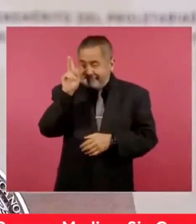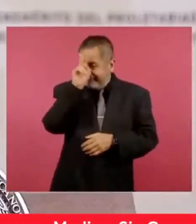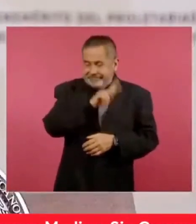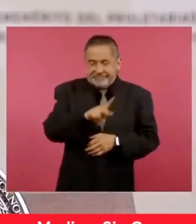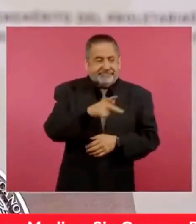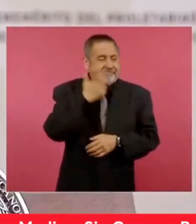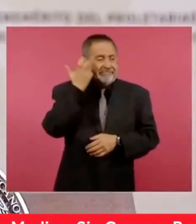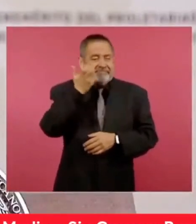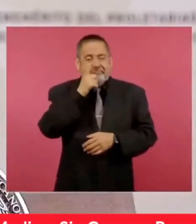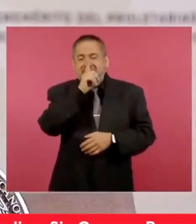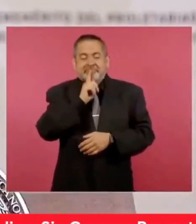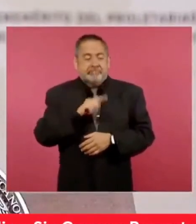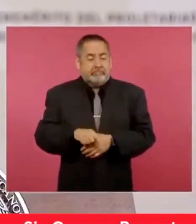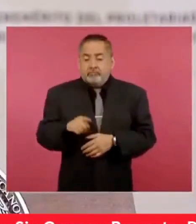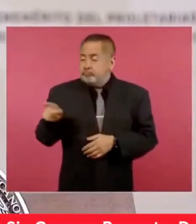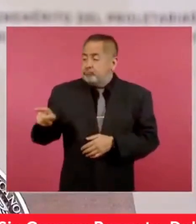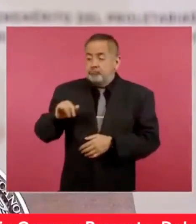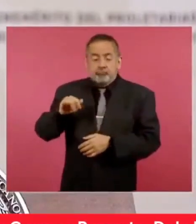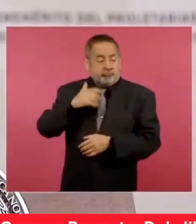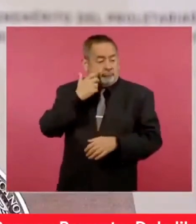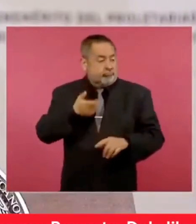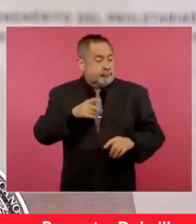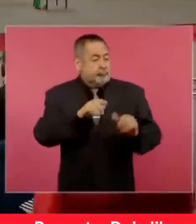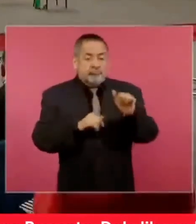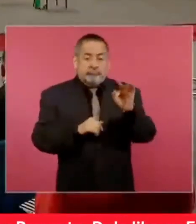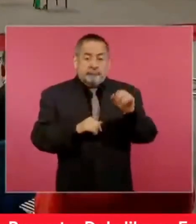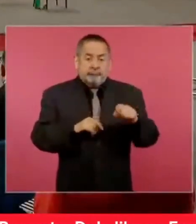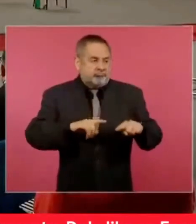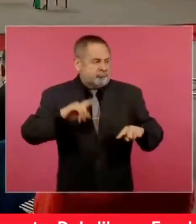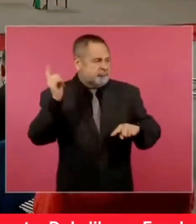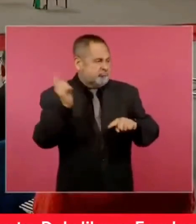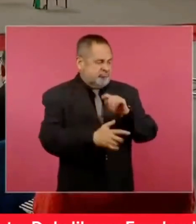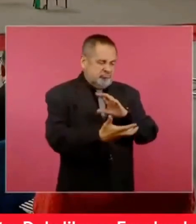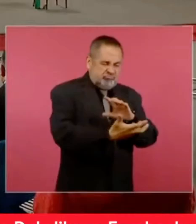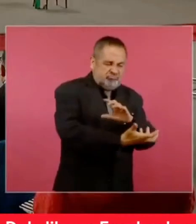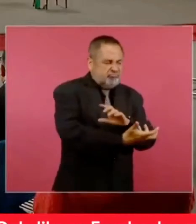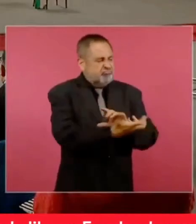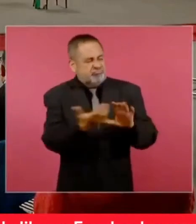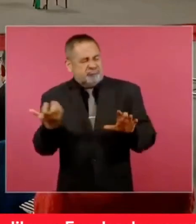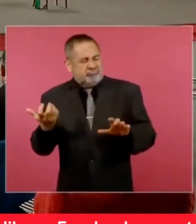que se trata de una expropiación de los recursos de las AFORES. De veras, o sea,